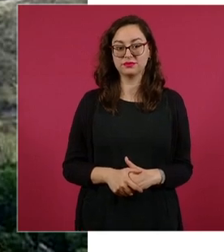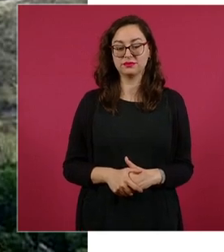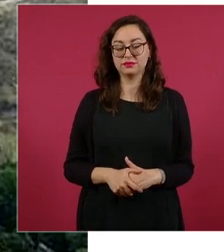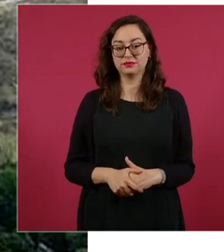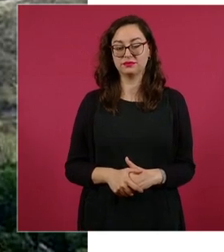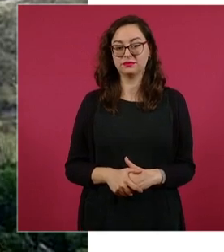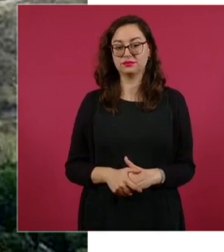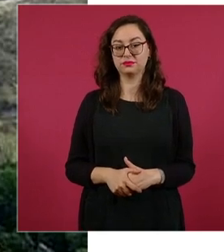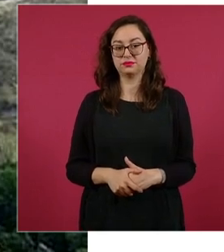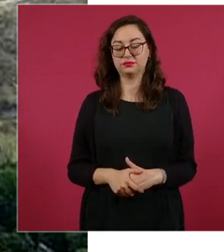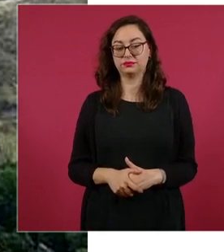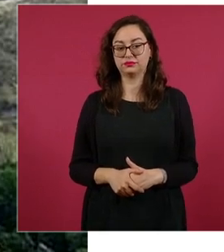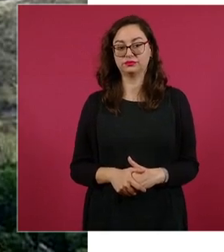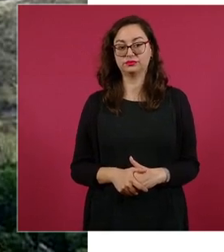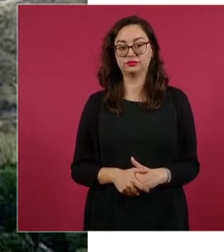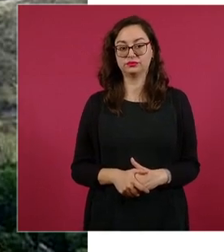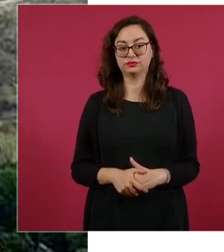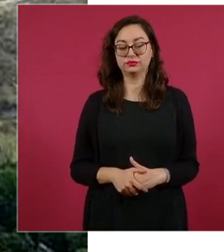es esto